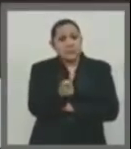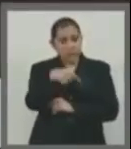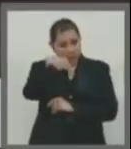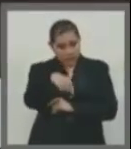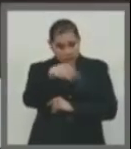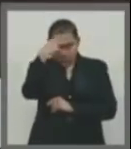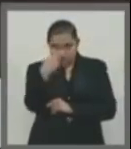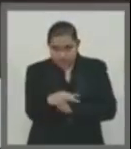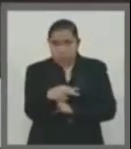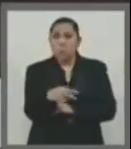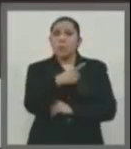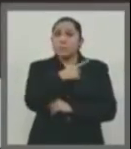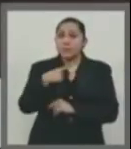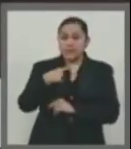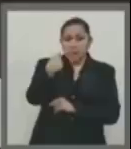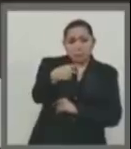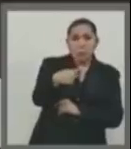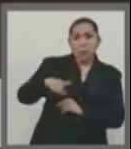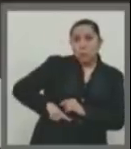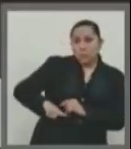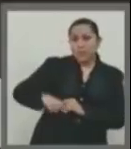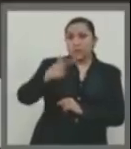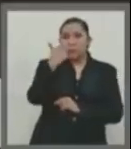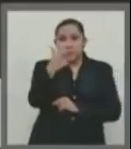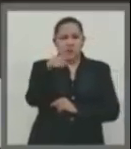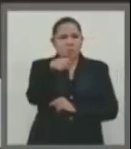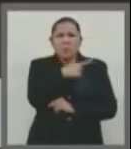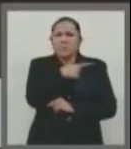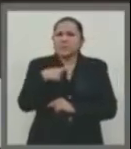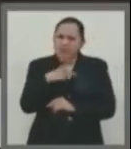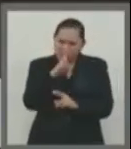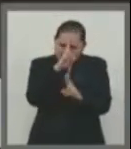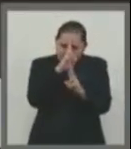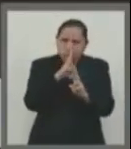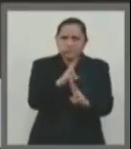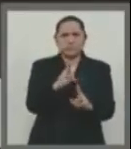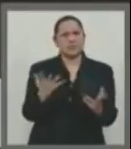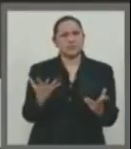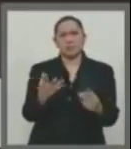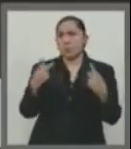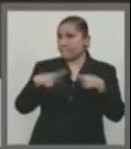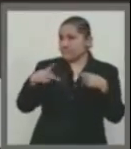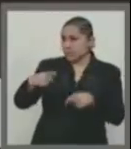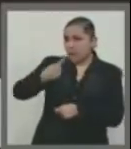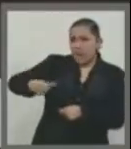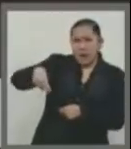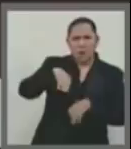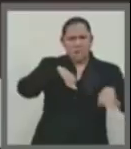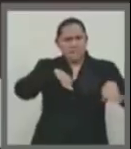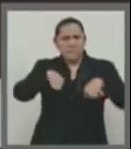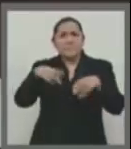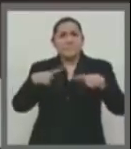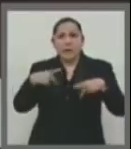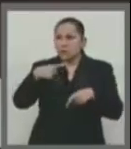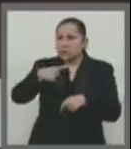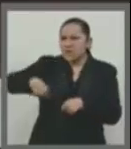ser tratados como sagrados, que vienen del esfuerzo, del sudor, de la frente de miles de trabajadores, millones